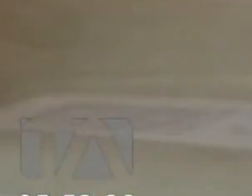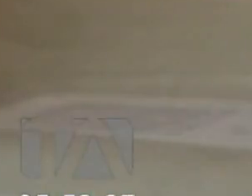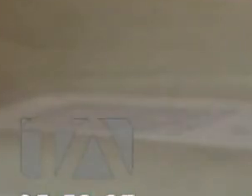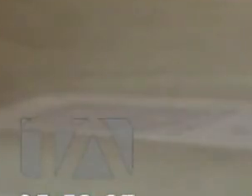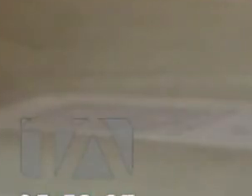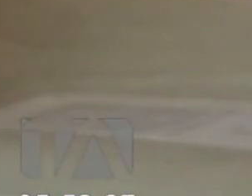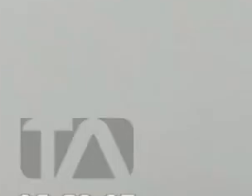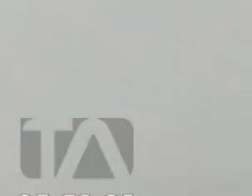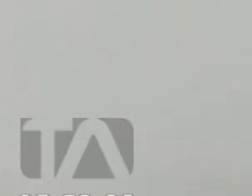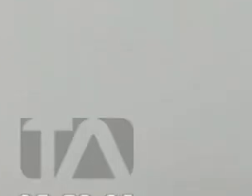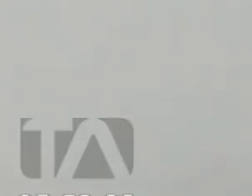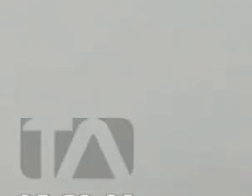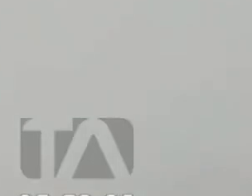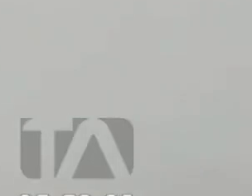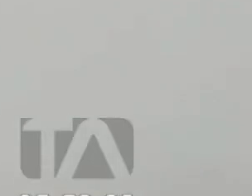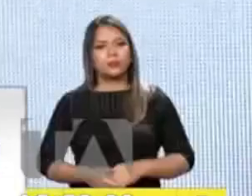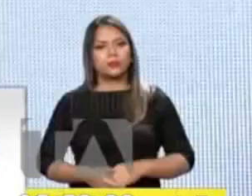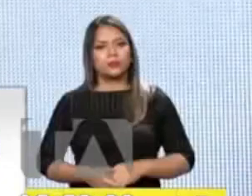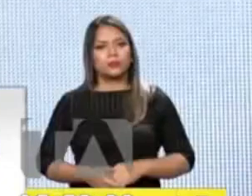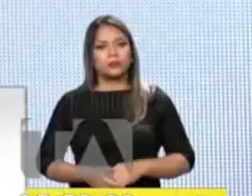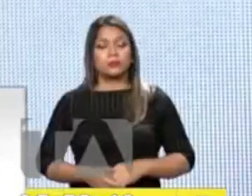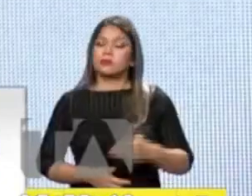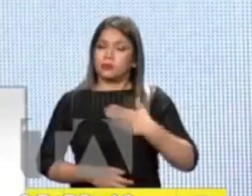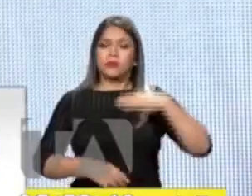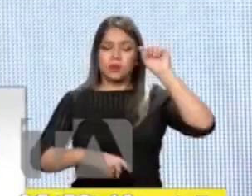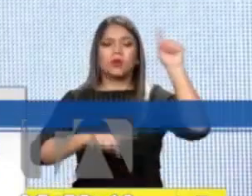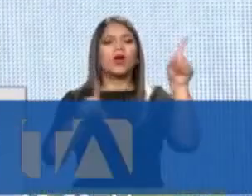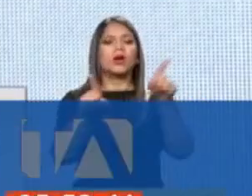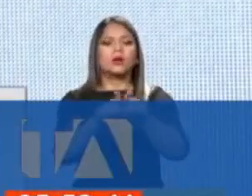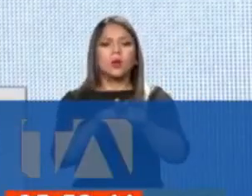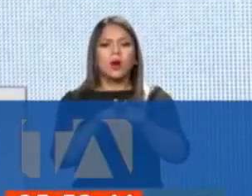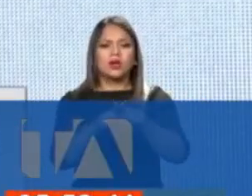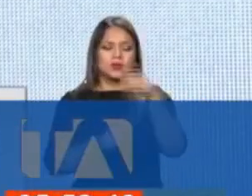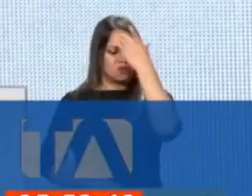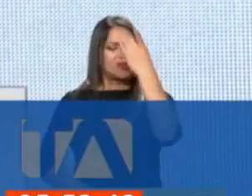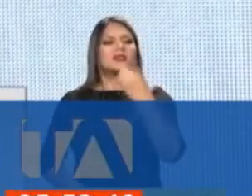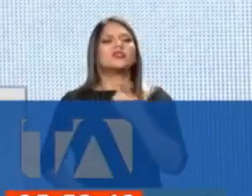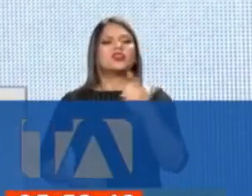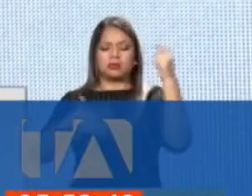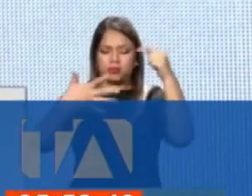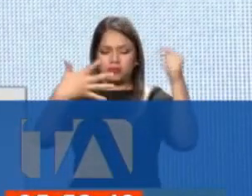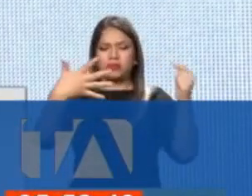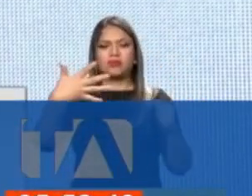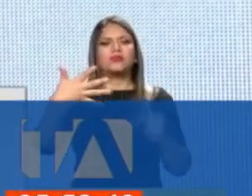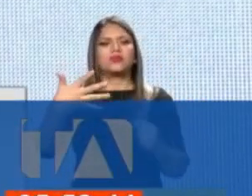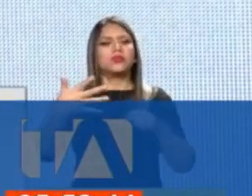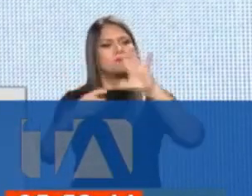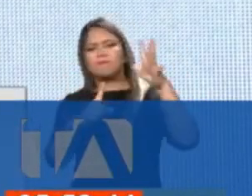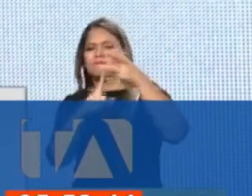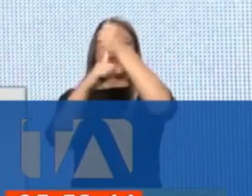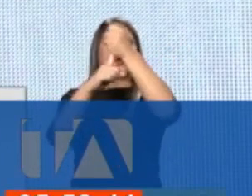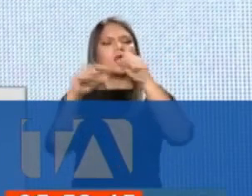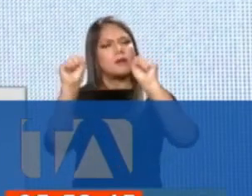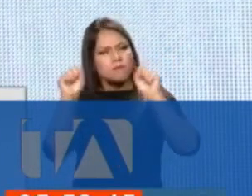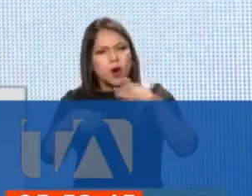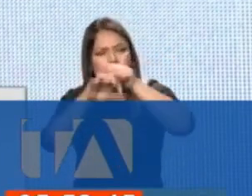conformarán una comisión que investigue su muerte estoy de acuerdo con todas las medidas que conlleven a establecer Quienes son